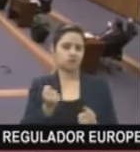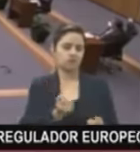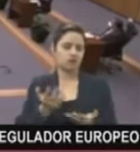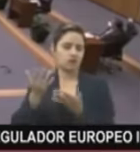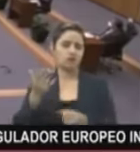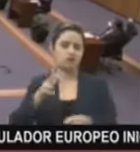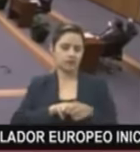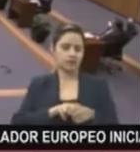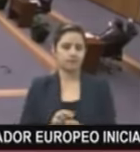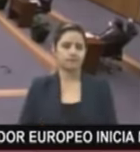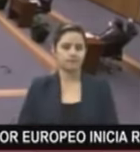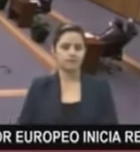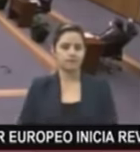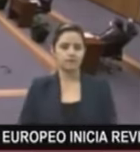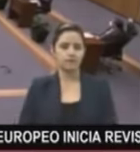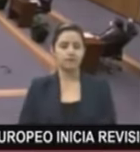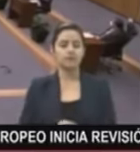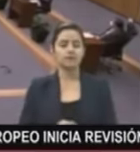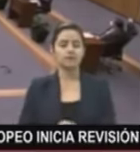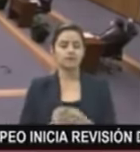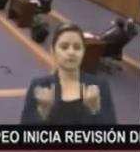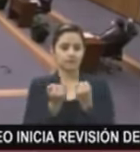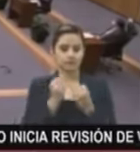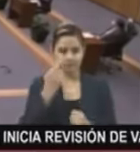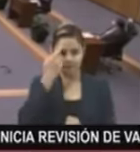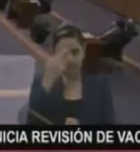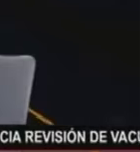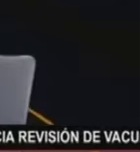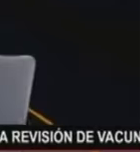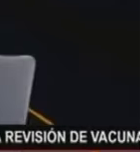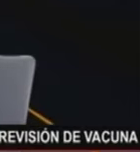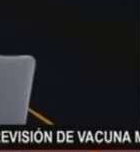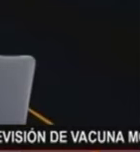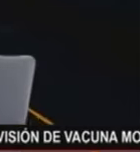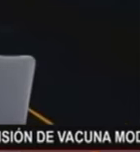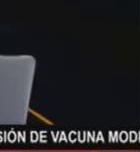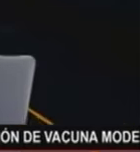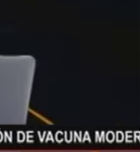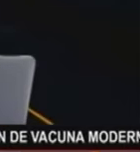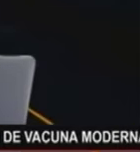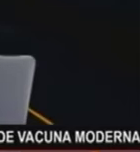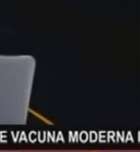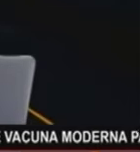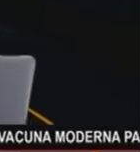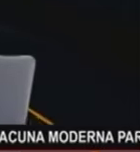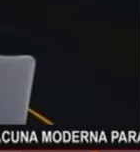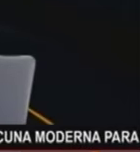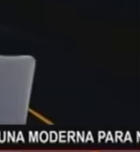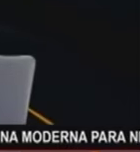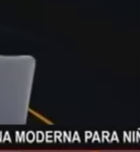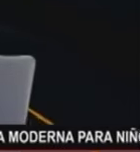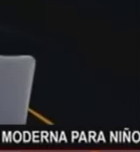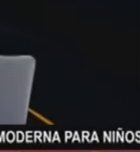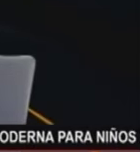Hoy fue confirmado desde Washington, desde la Casa Blanca. Allá está Armando, periodista, corresponsal de este espacio. Próximo